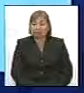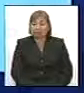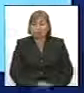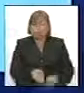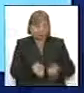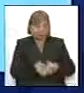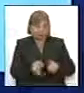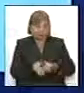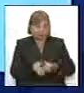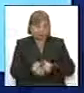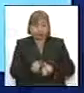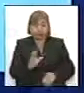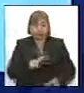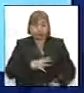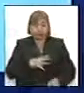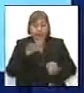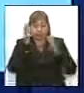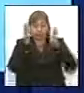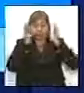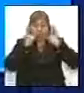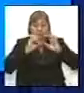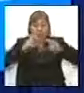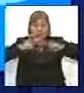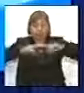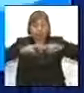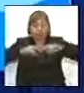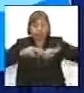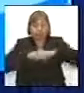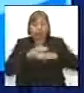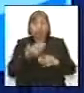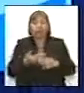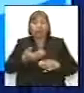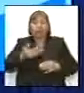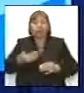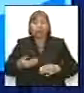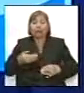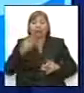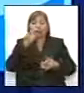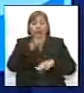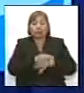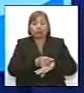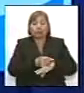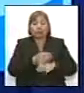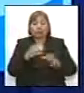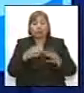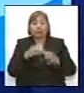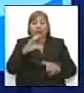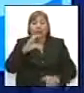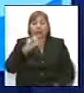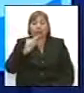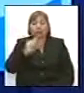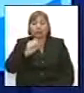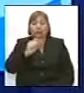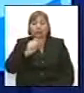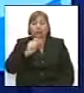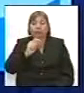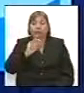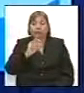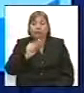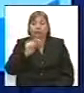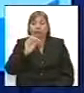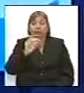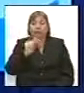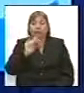Y también en la Comisión de Ética se acordó iniciar una investigación preliminar en contra de los congresistas Jorge Castro Bravo y Richard